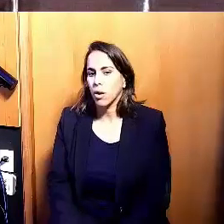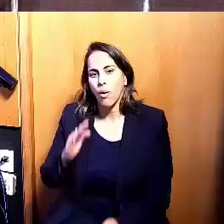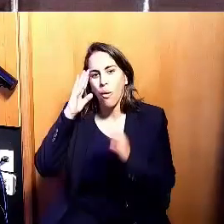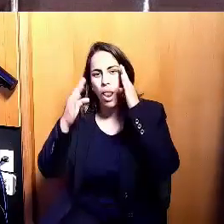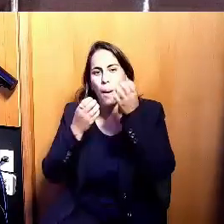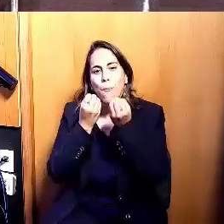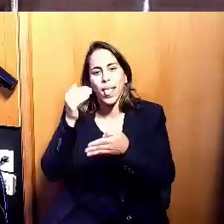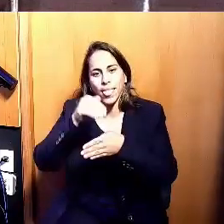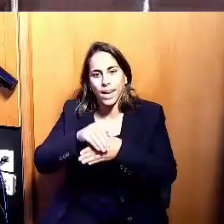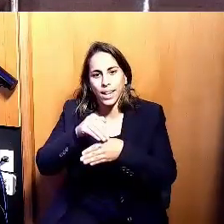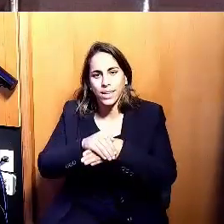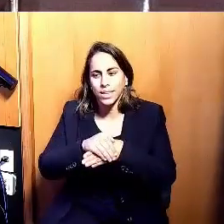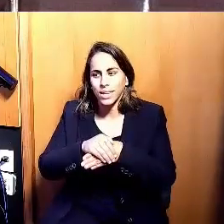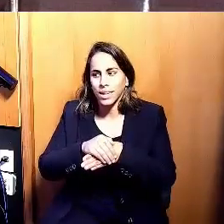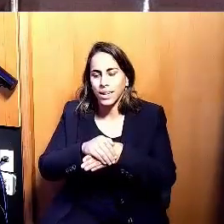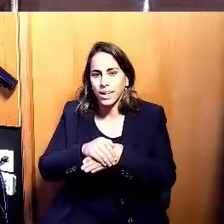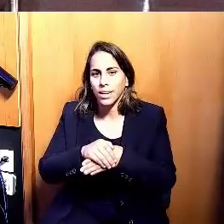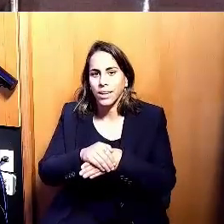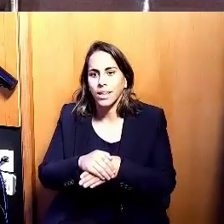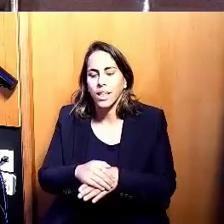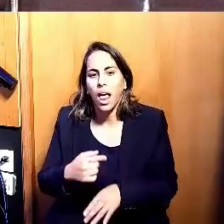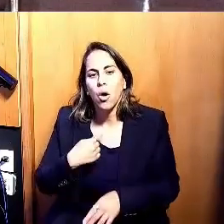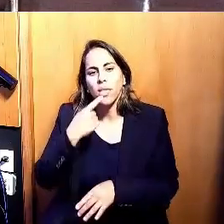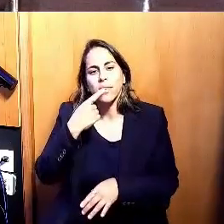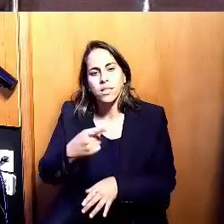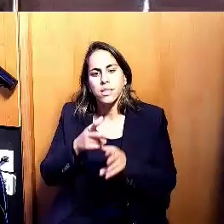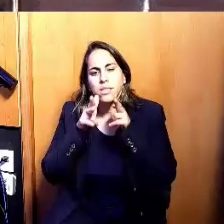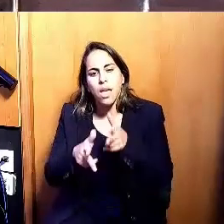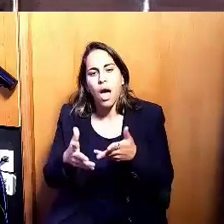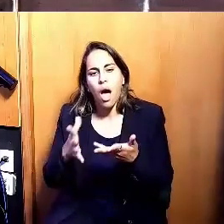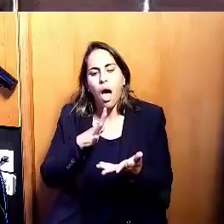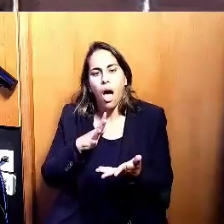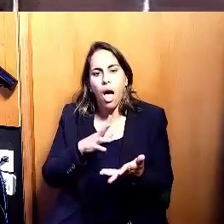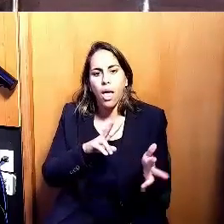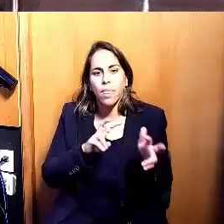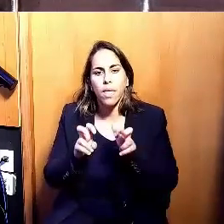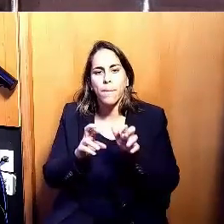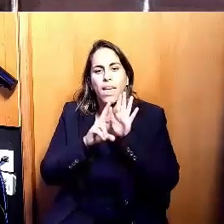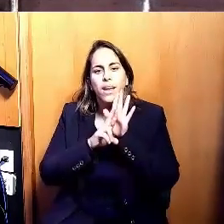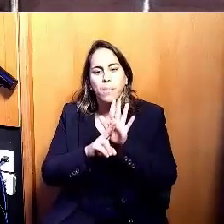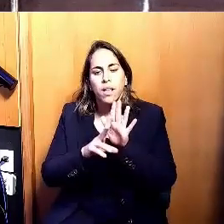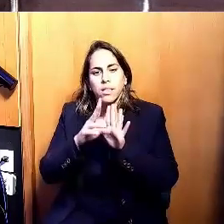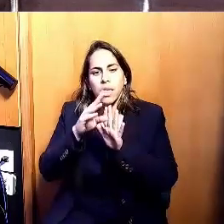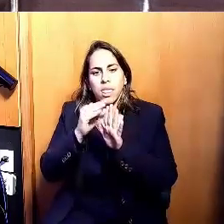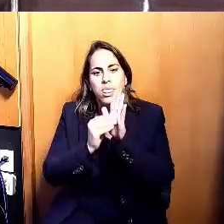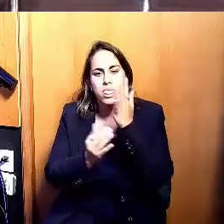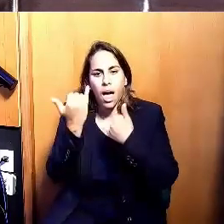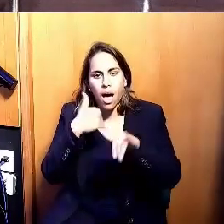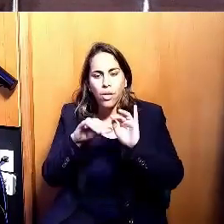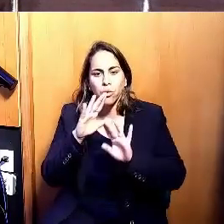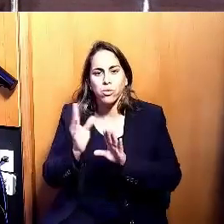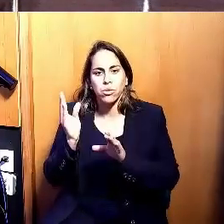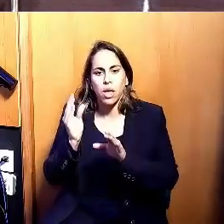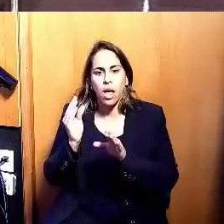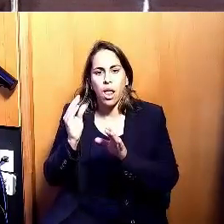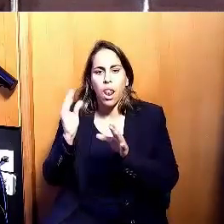Hola, buenas tardes. En relación a lo que comentaba respecto a los referentes de datos, ¿no? Al interior